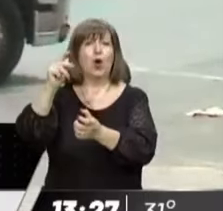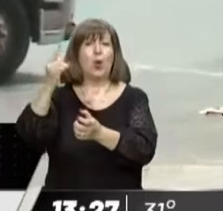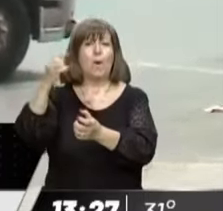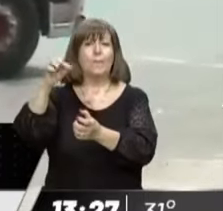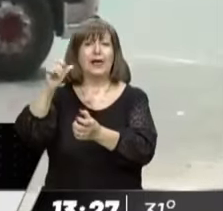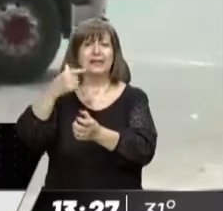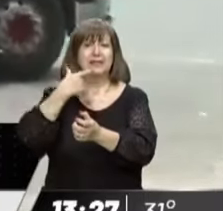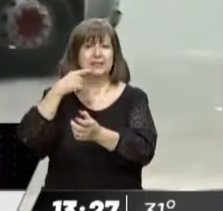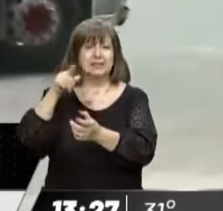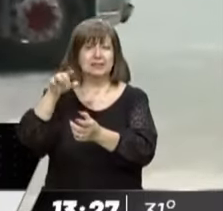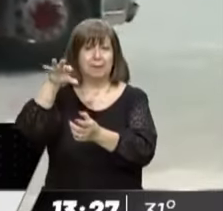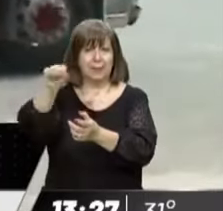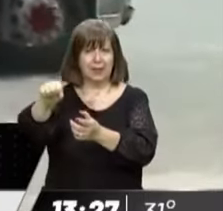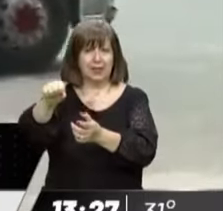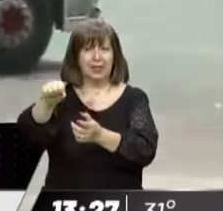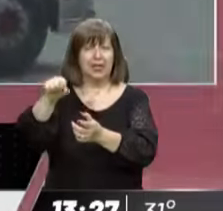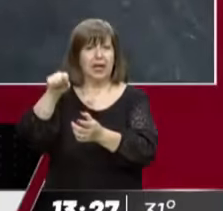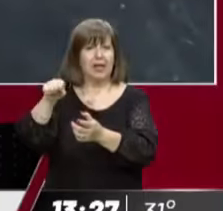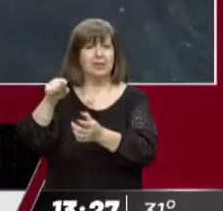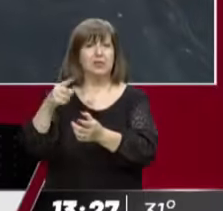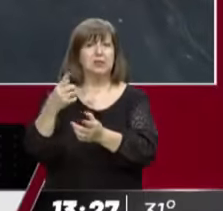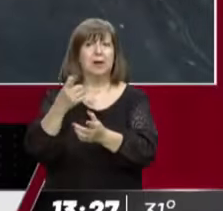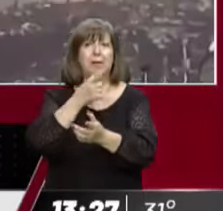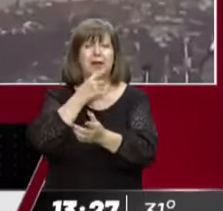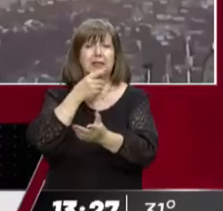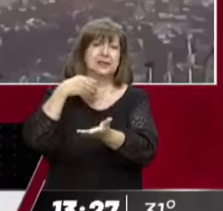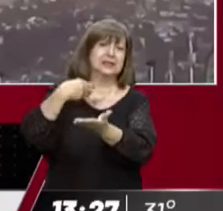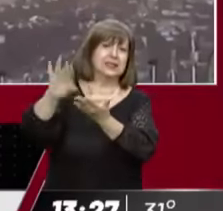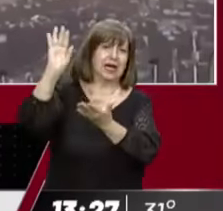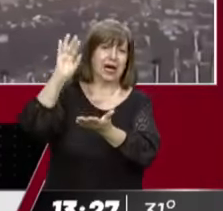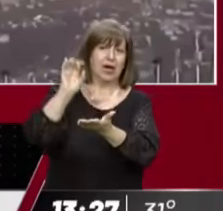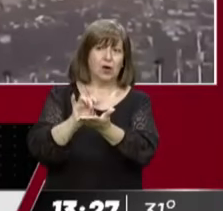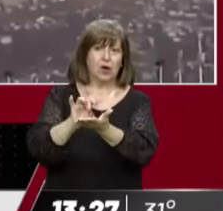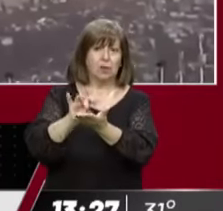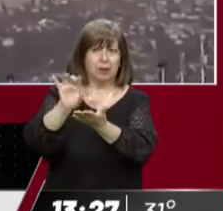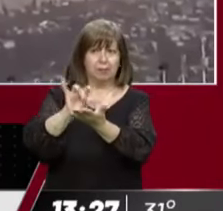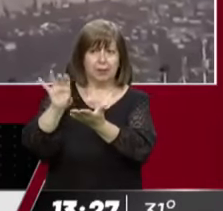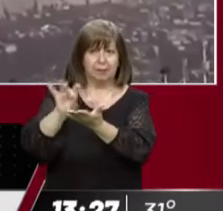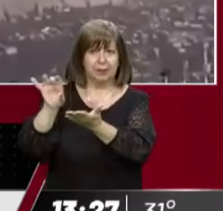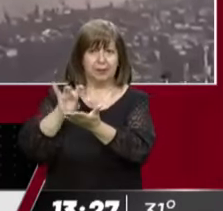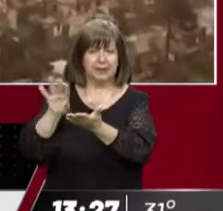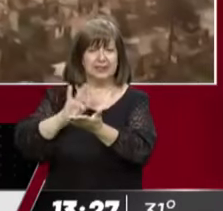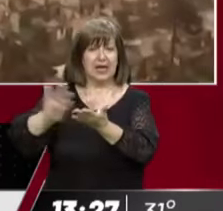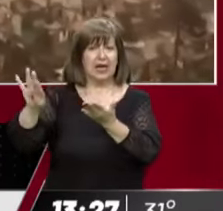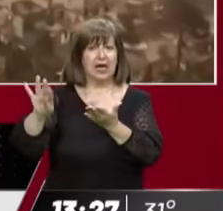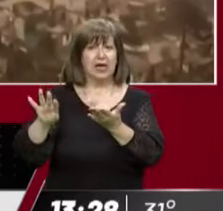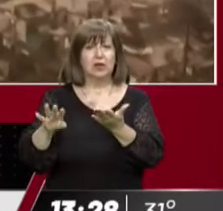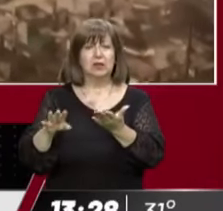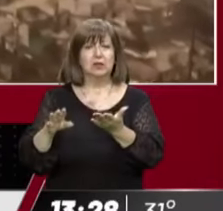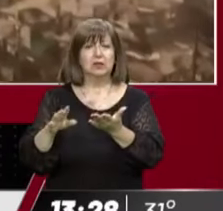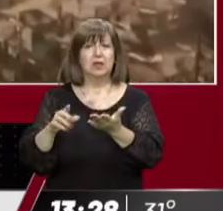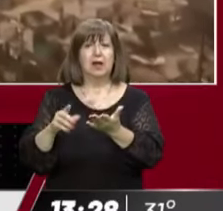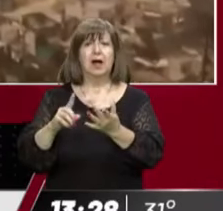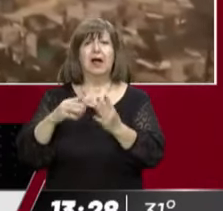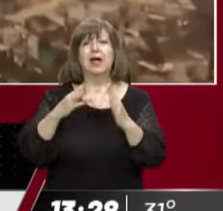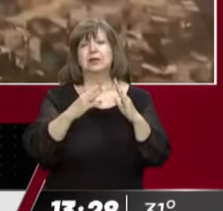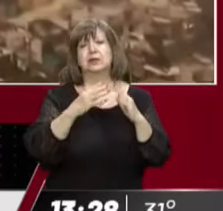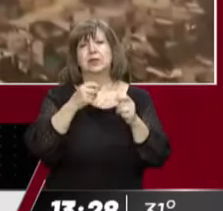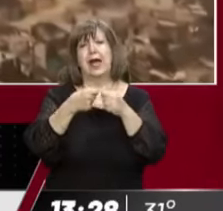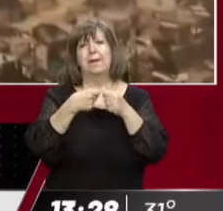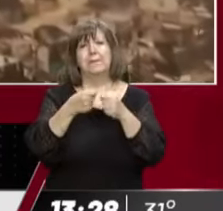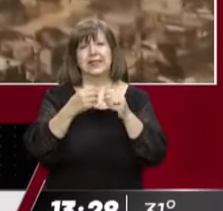clara intencionalidad de que la gente no siga viviendo ahí. Julián, pero es pero mucho bueno, más, eso no está confirmado, es una de las hipótesis. Sí, es mucho más